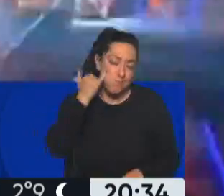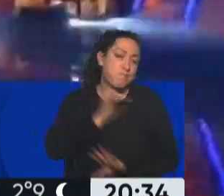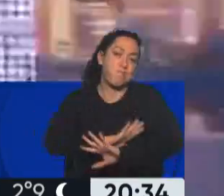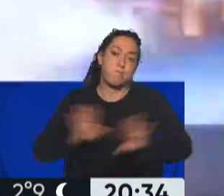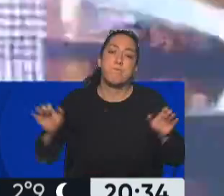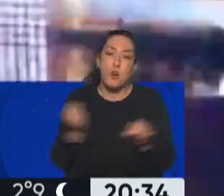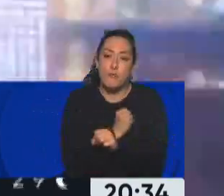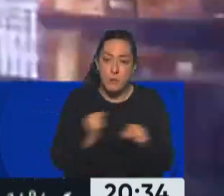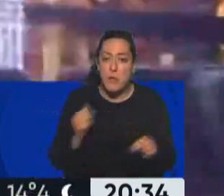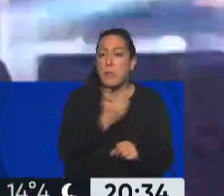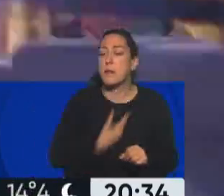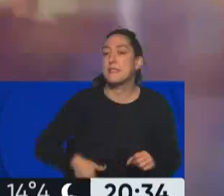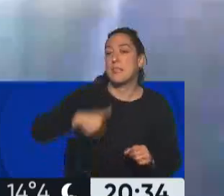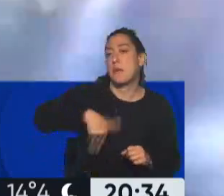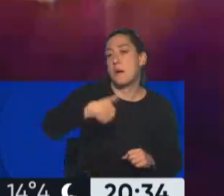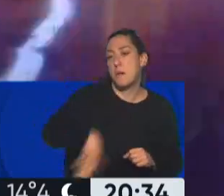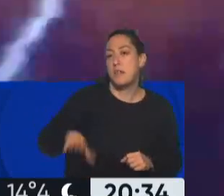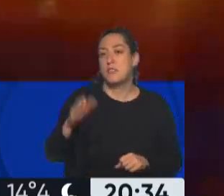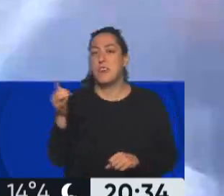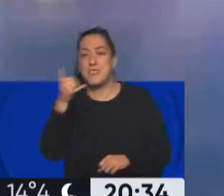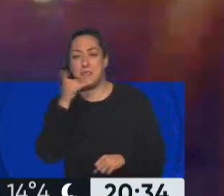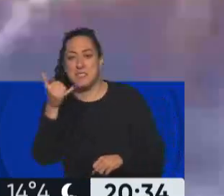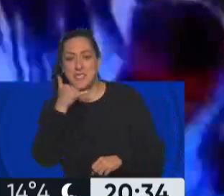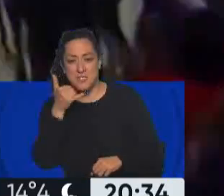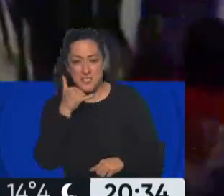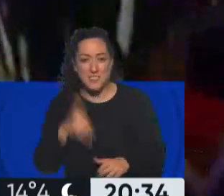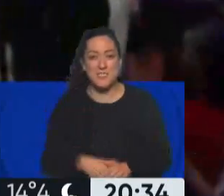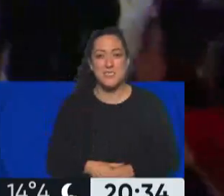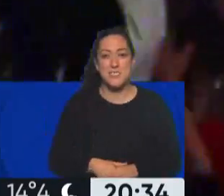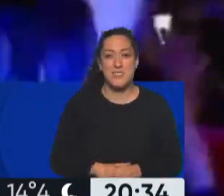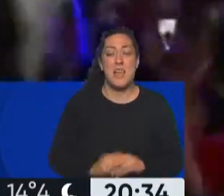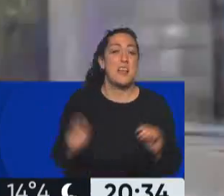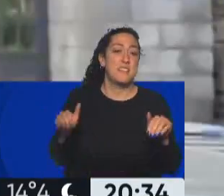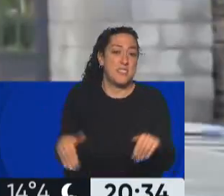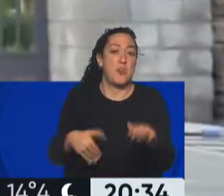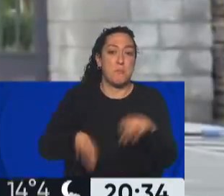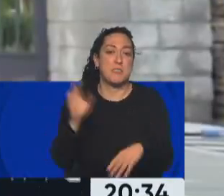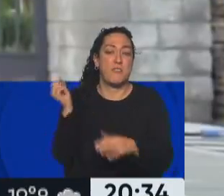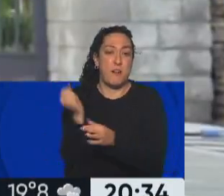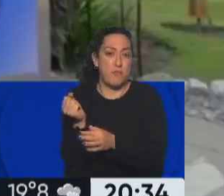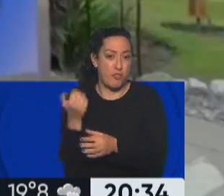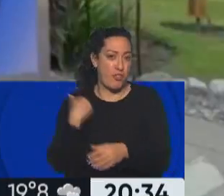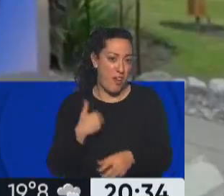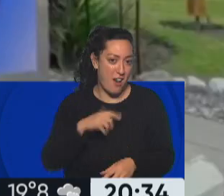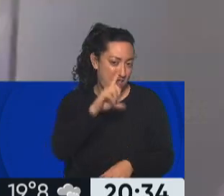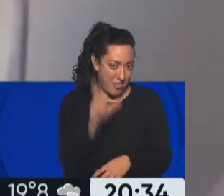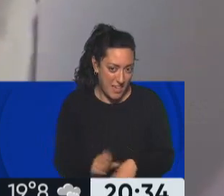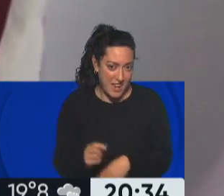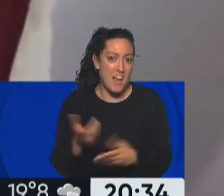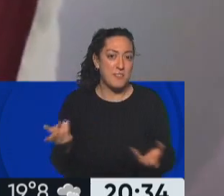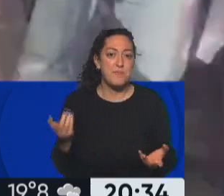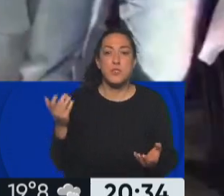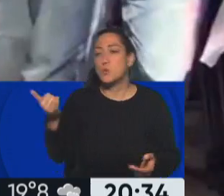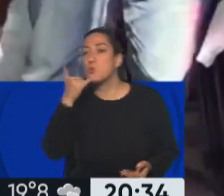que el presidente va a estar con Susana Jiménez en el diván más famoso de la Argentina. Entonces, Susana Jiménez